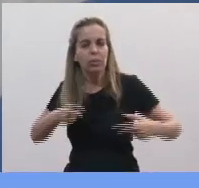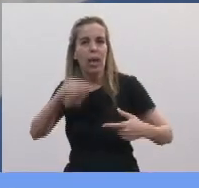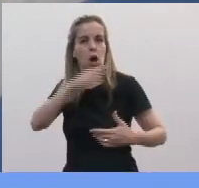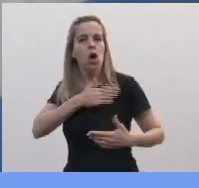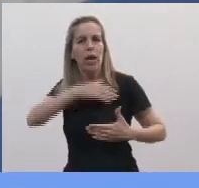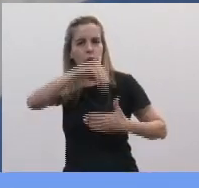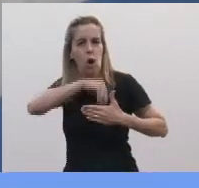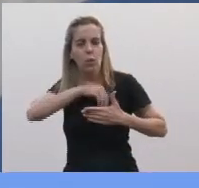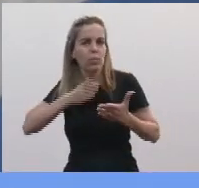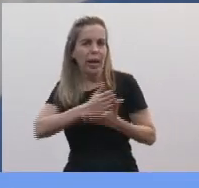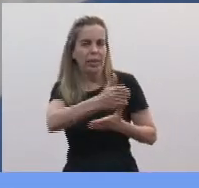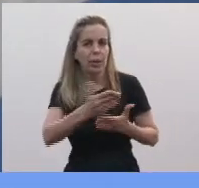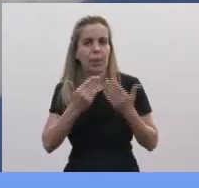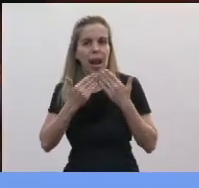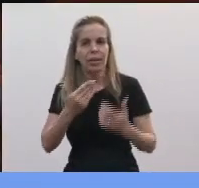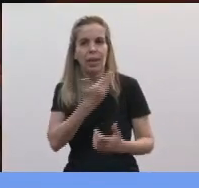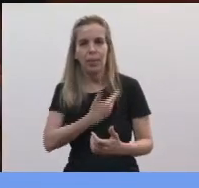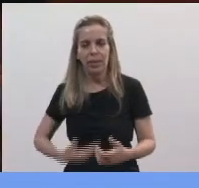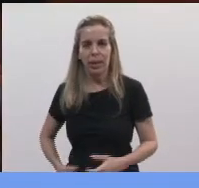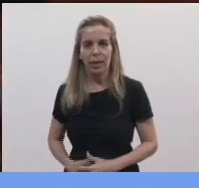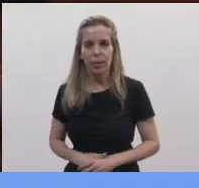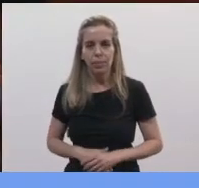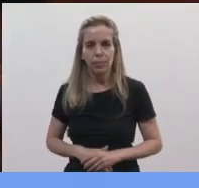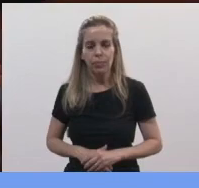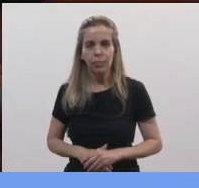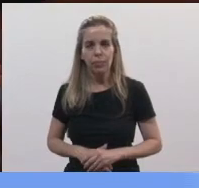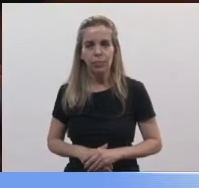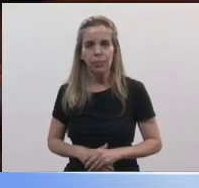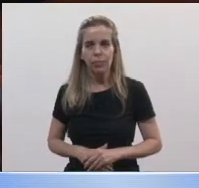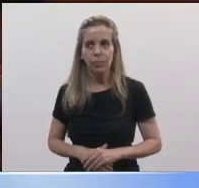Gracias, señora presidenta. Gracias, senador. Para un homenaje tienen la palabra.